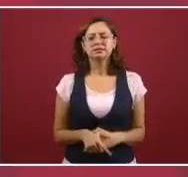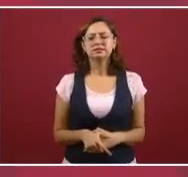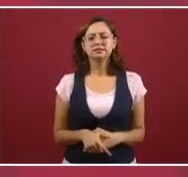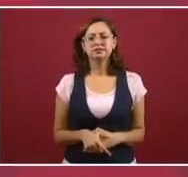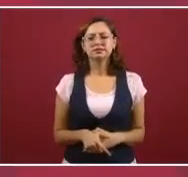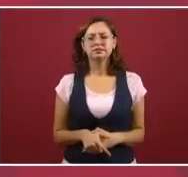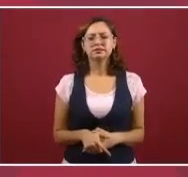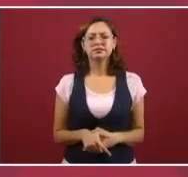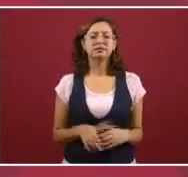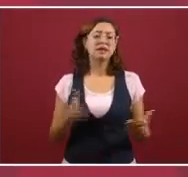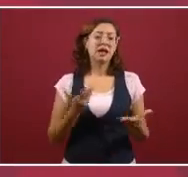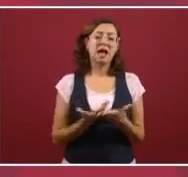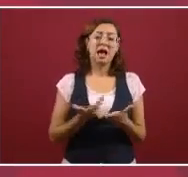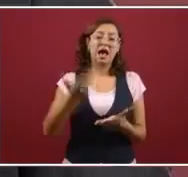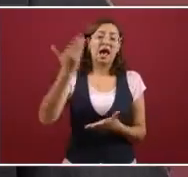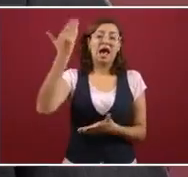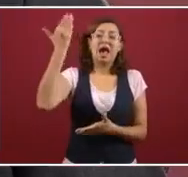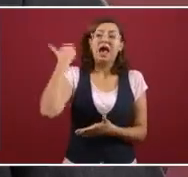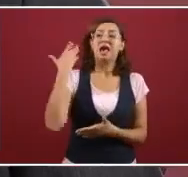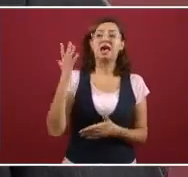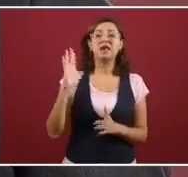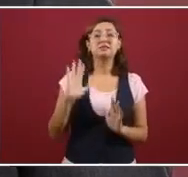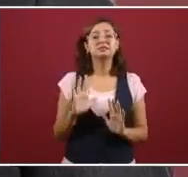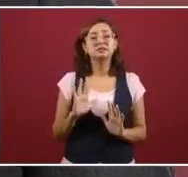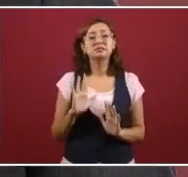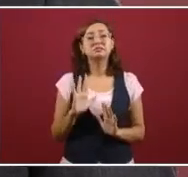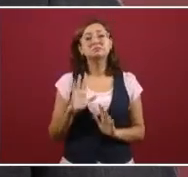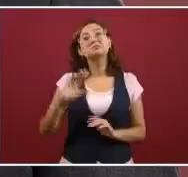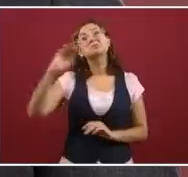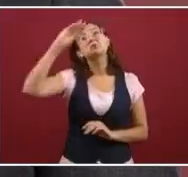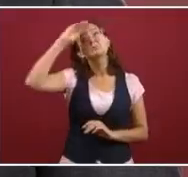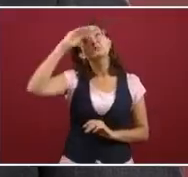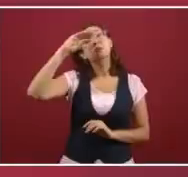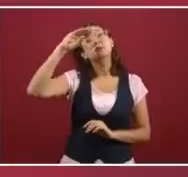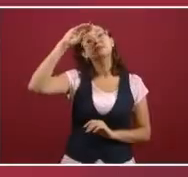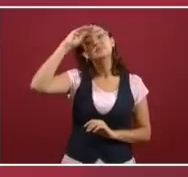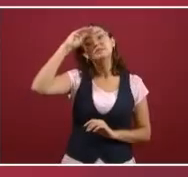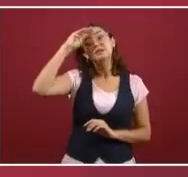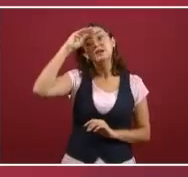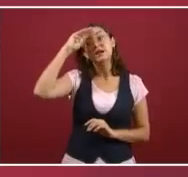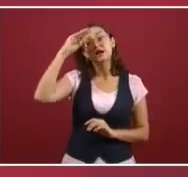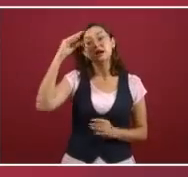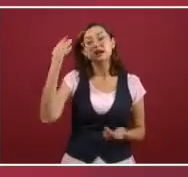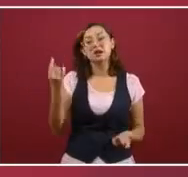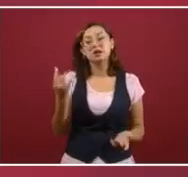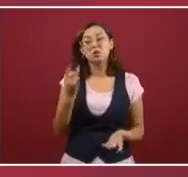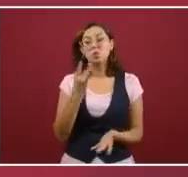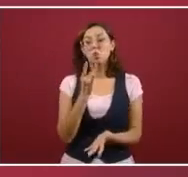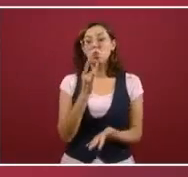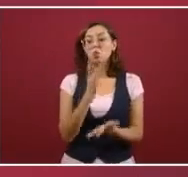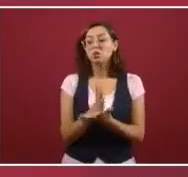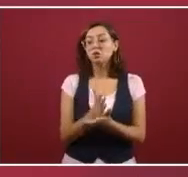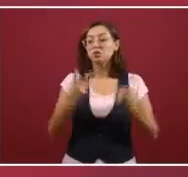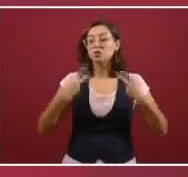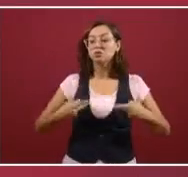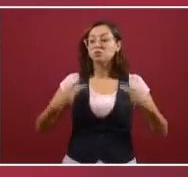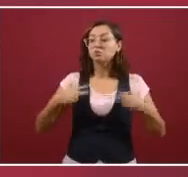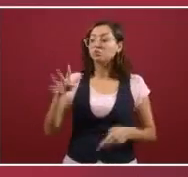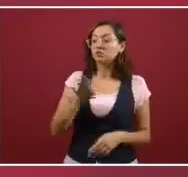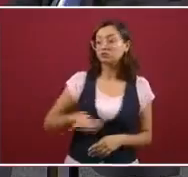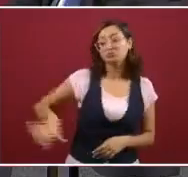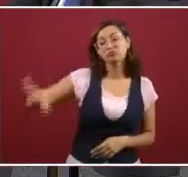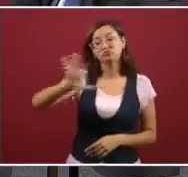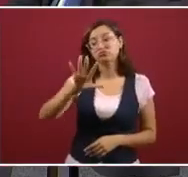por deformación, solo se pensaba en que se apretara el cinturón el